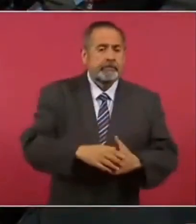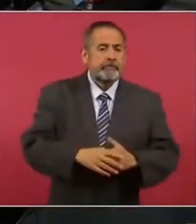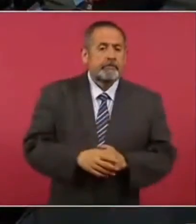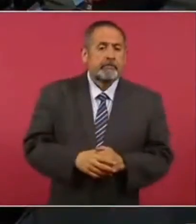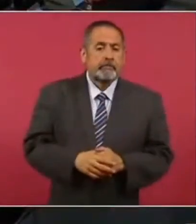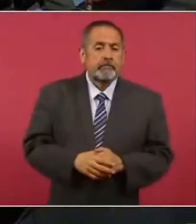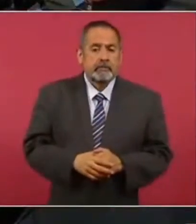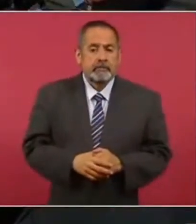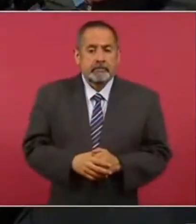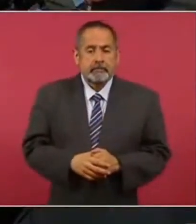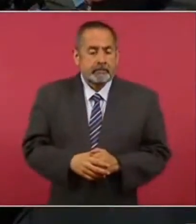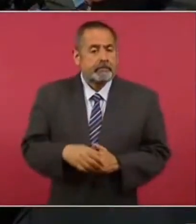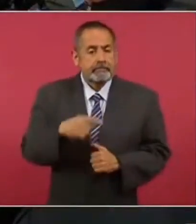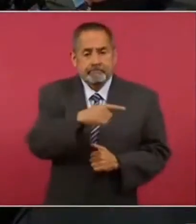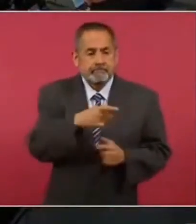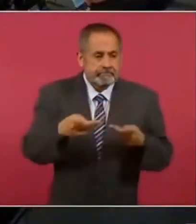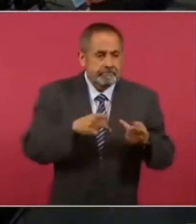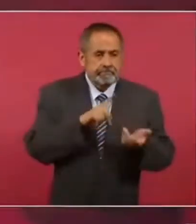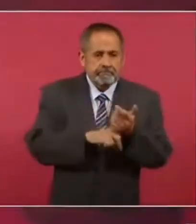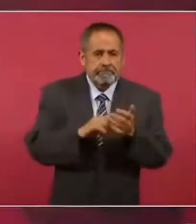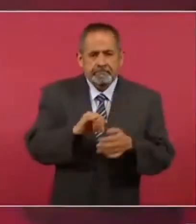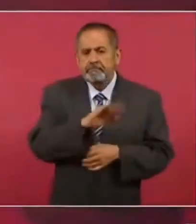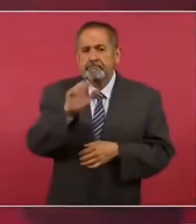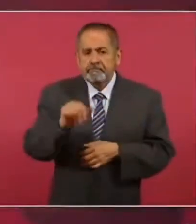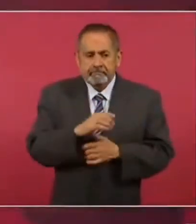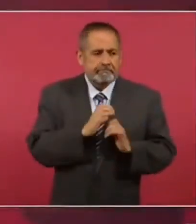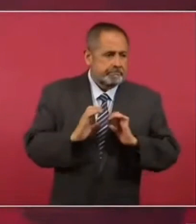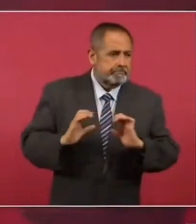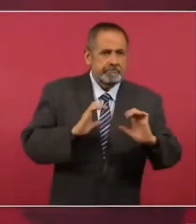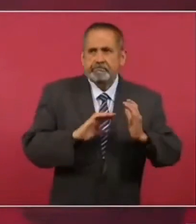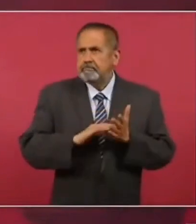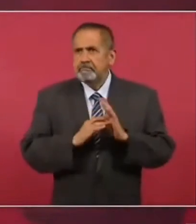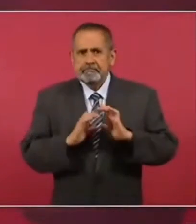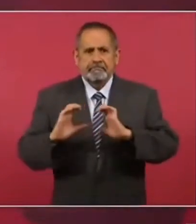que este se cuide